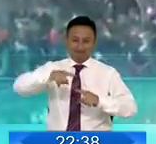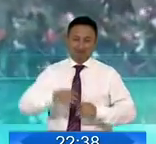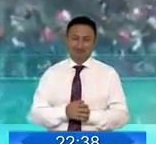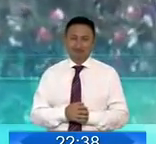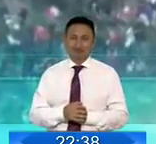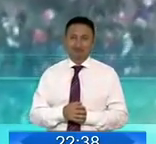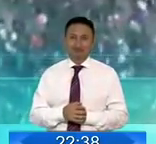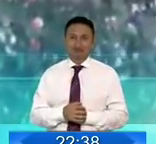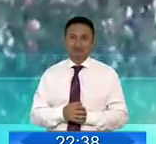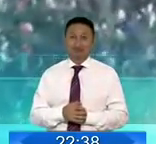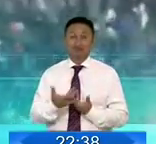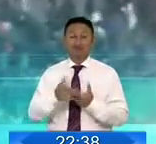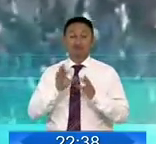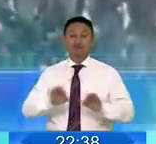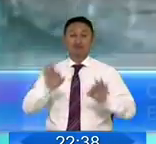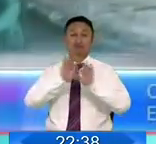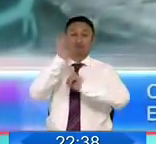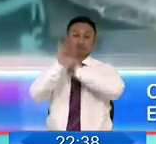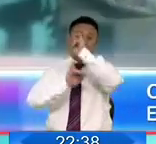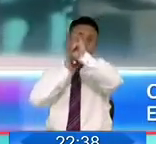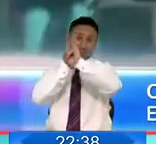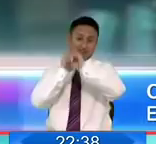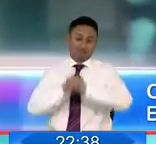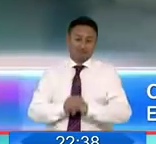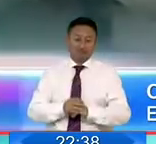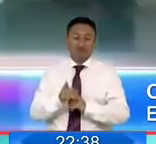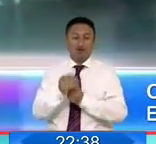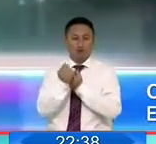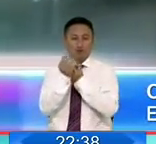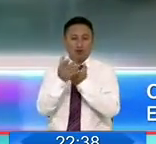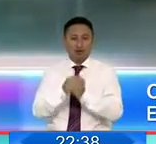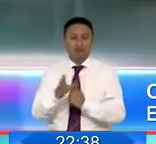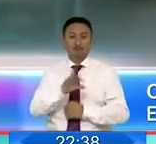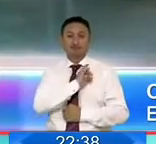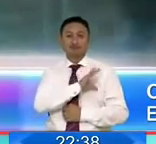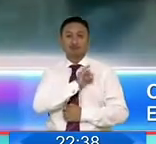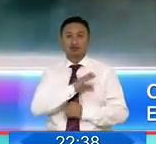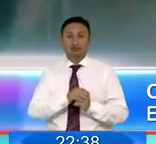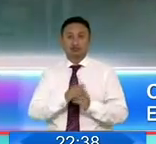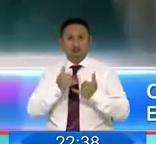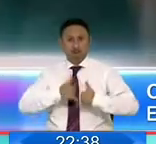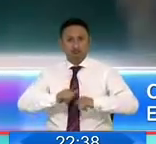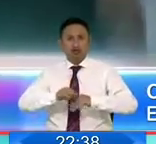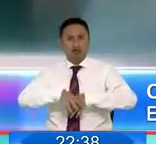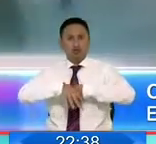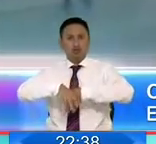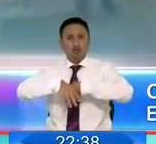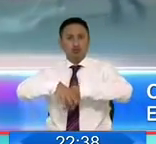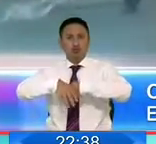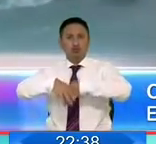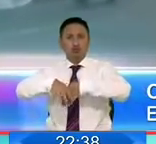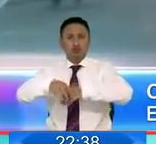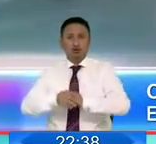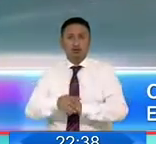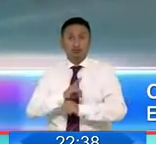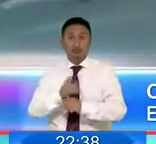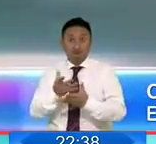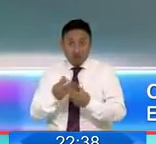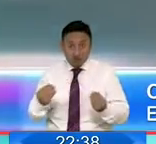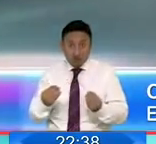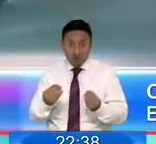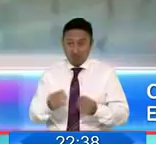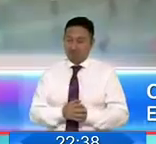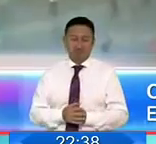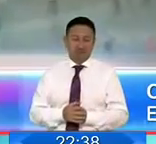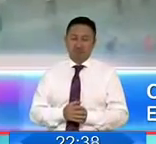al regresar. Y lo más destacado del acontecer internacional, les contamos que en Chile continúan las movilizaciones sin una respuesta o solución